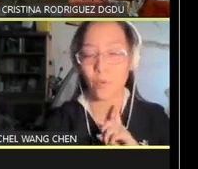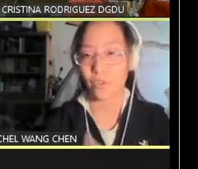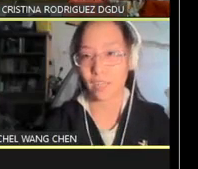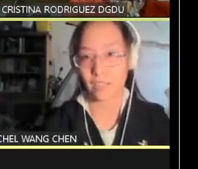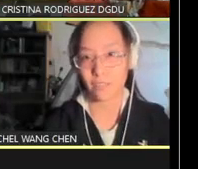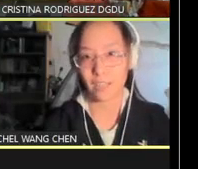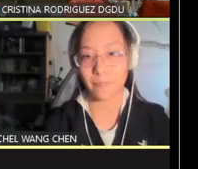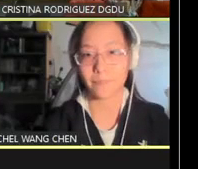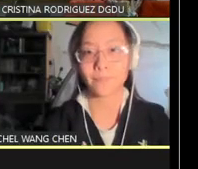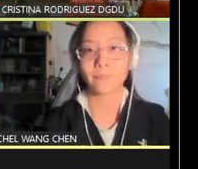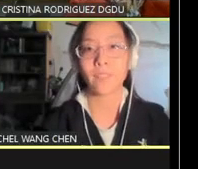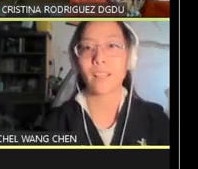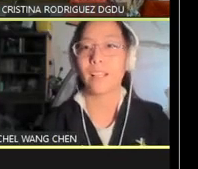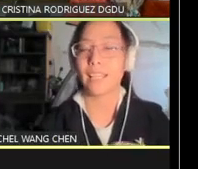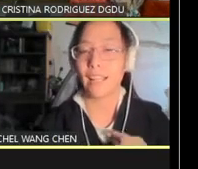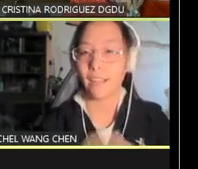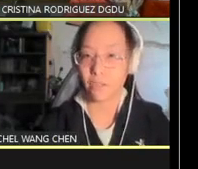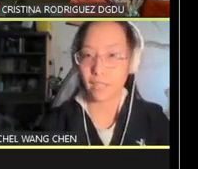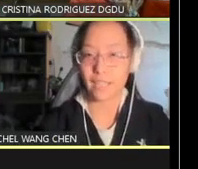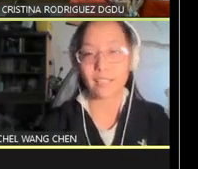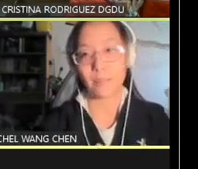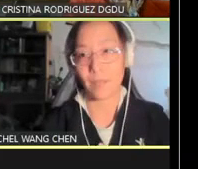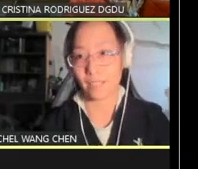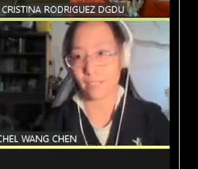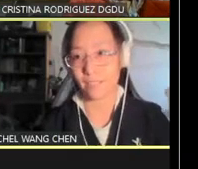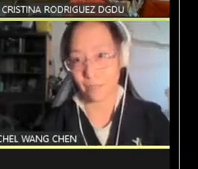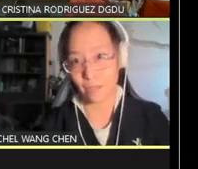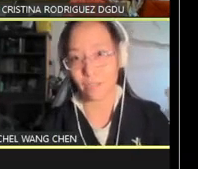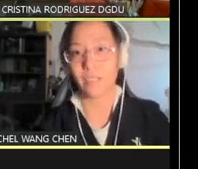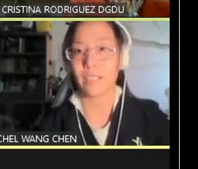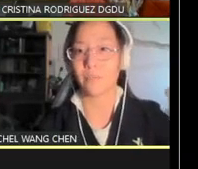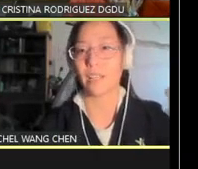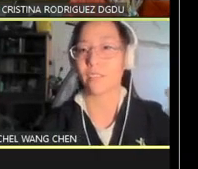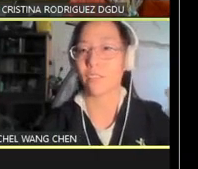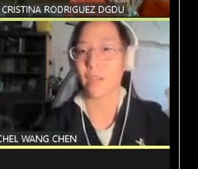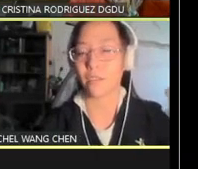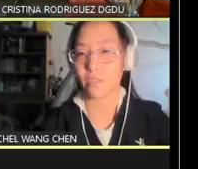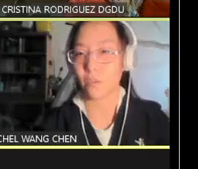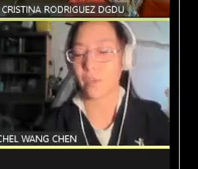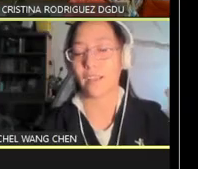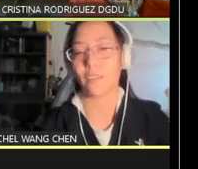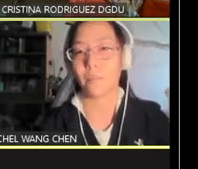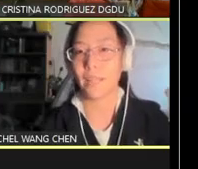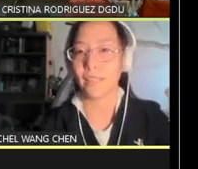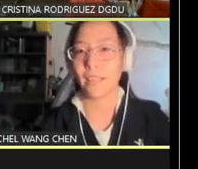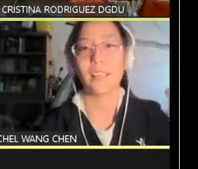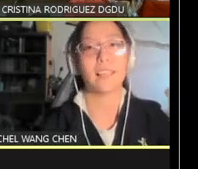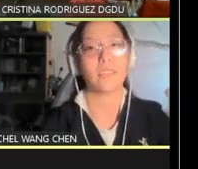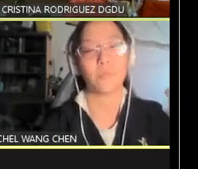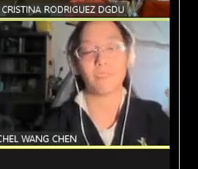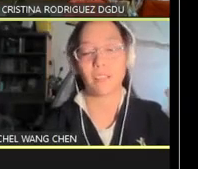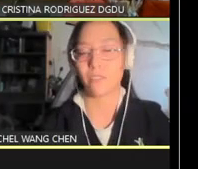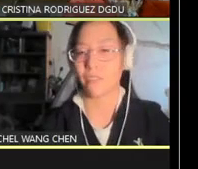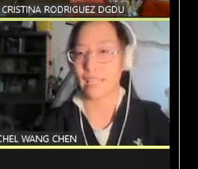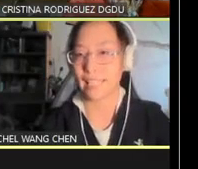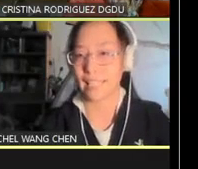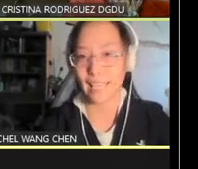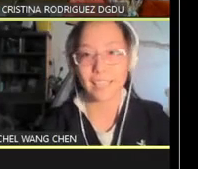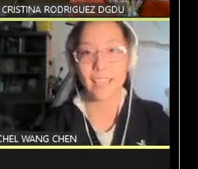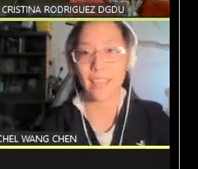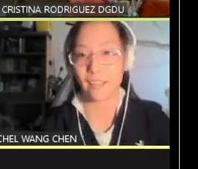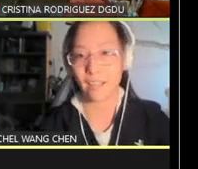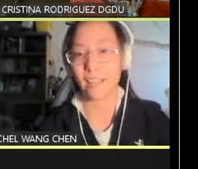solamente monodireccional. Y el grado 3 es el más severo, es una lesión macroscópica completa, la tumefacción